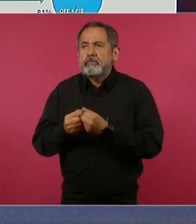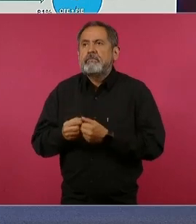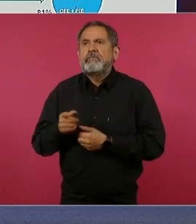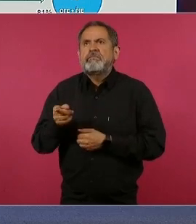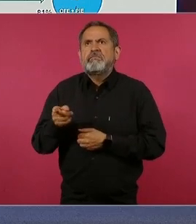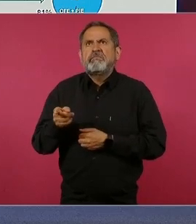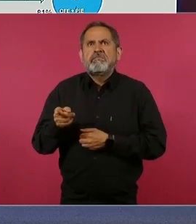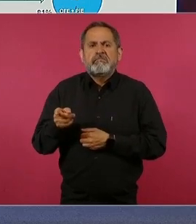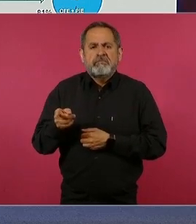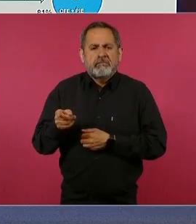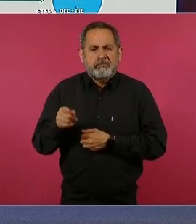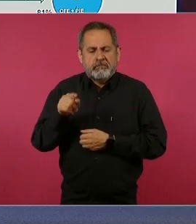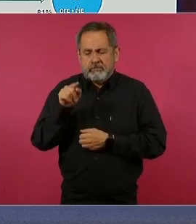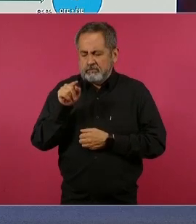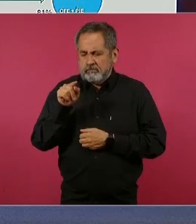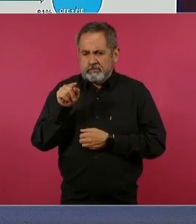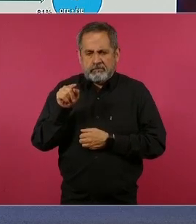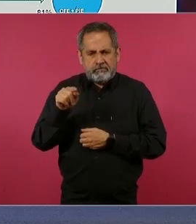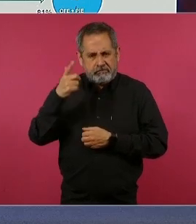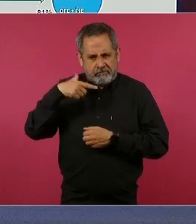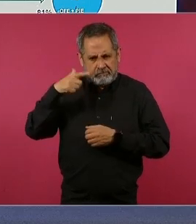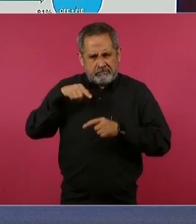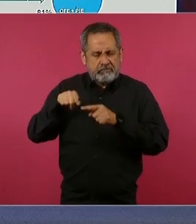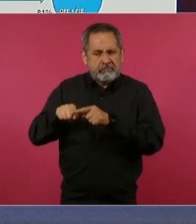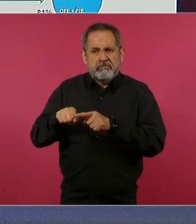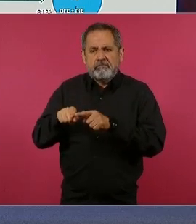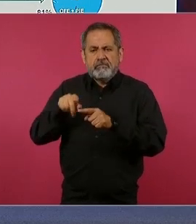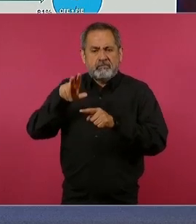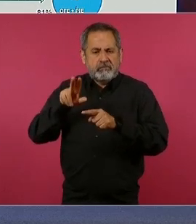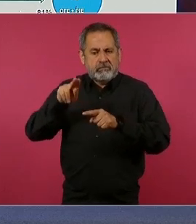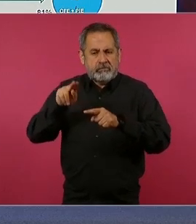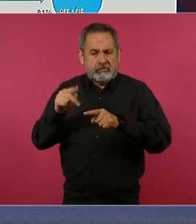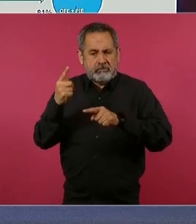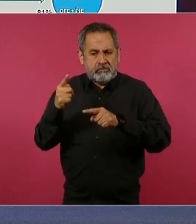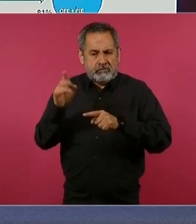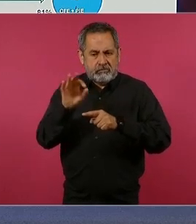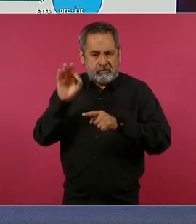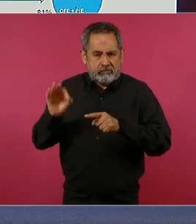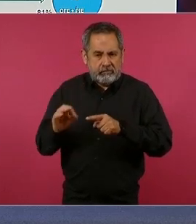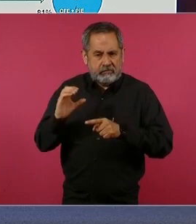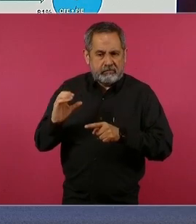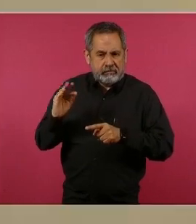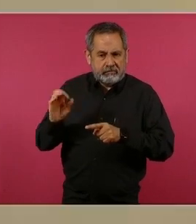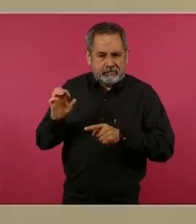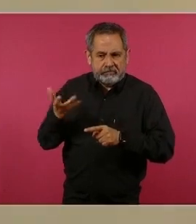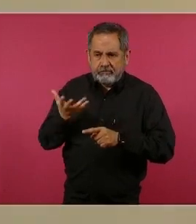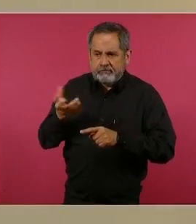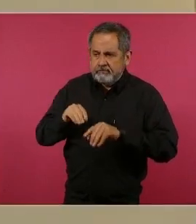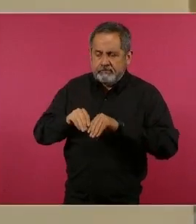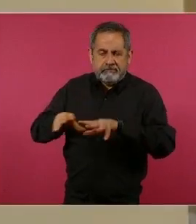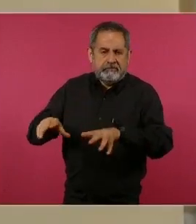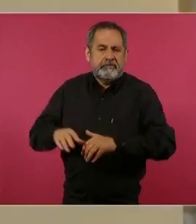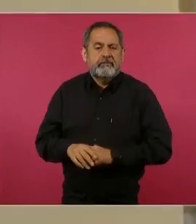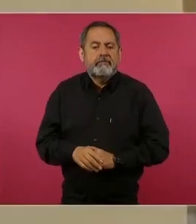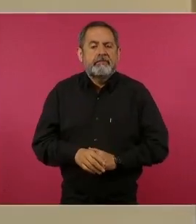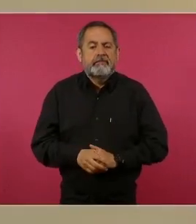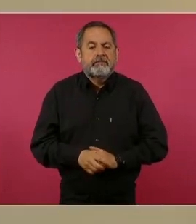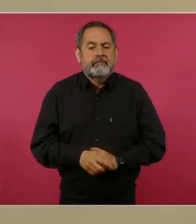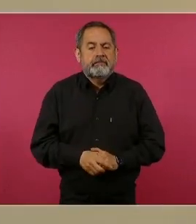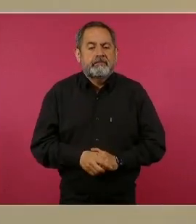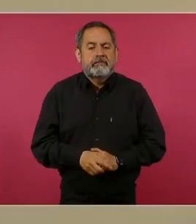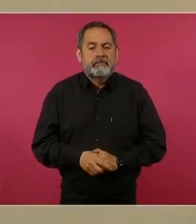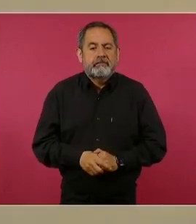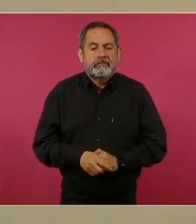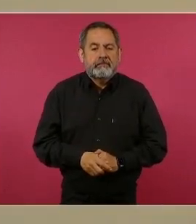el punto nocturno, un 81%. En la siguiente vemos el detalle de